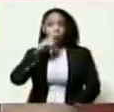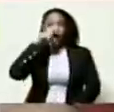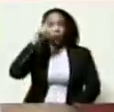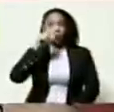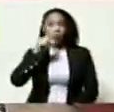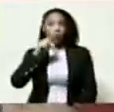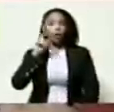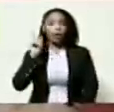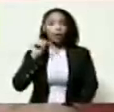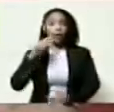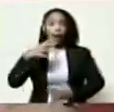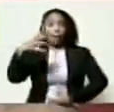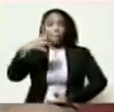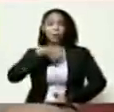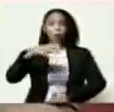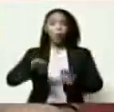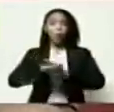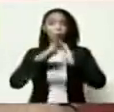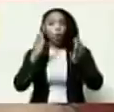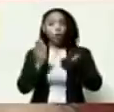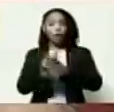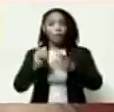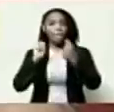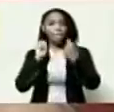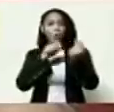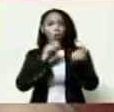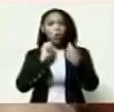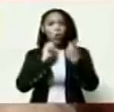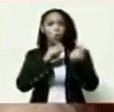es el campeón mundial del diálogo,